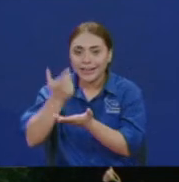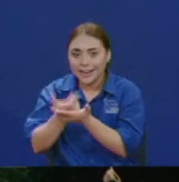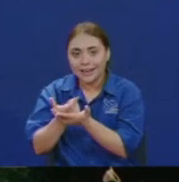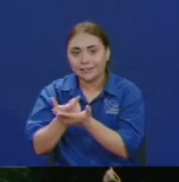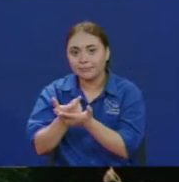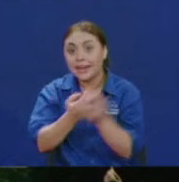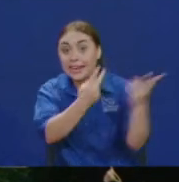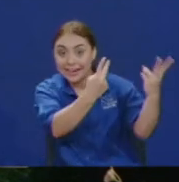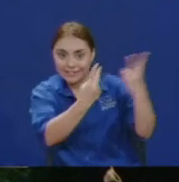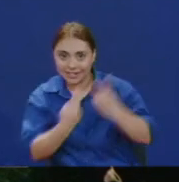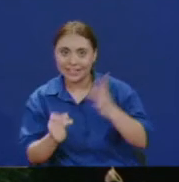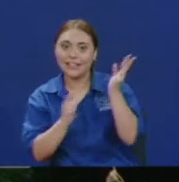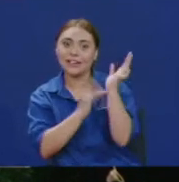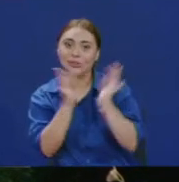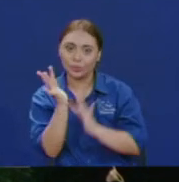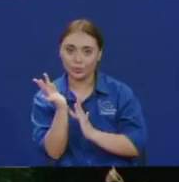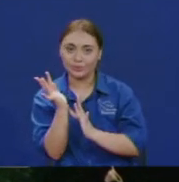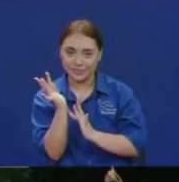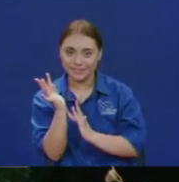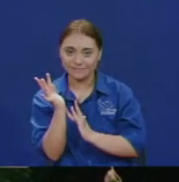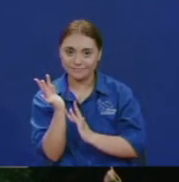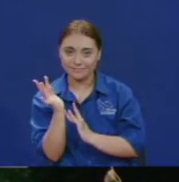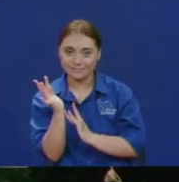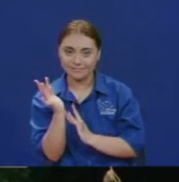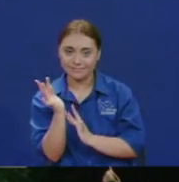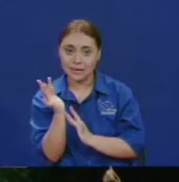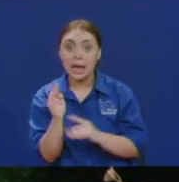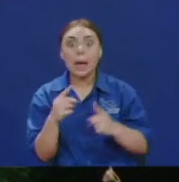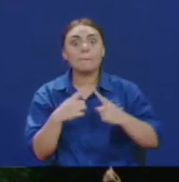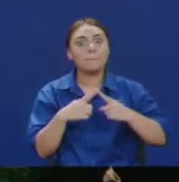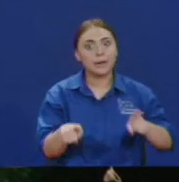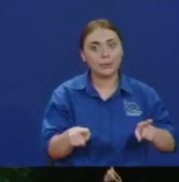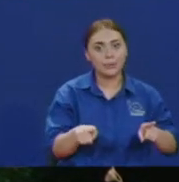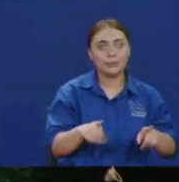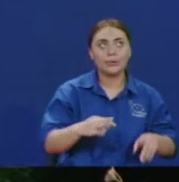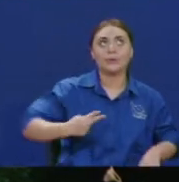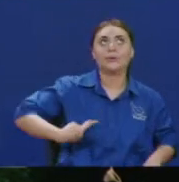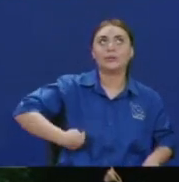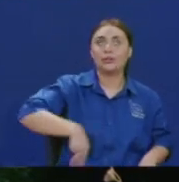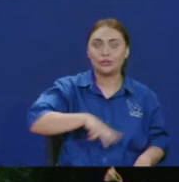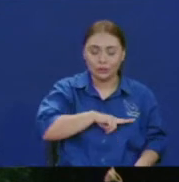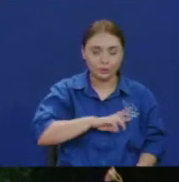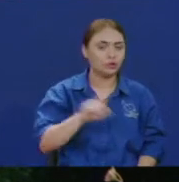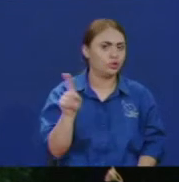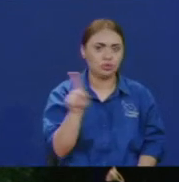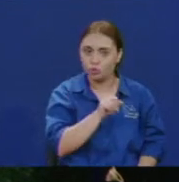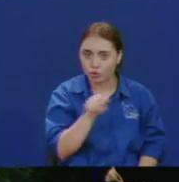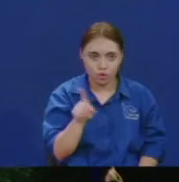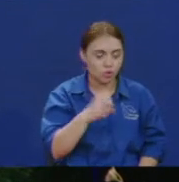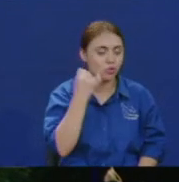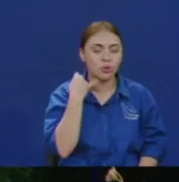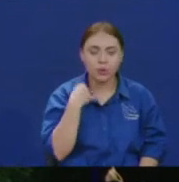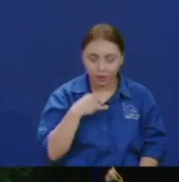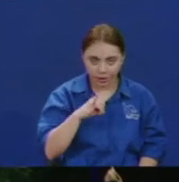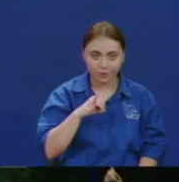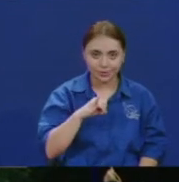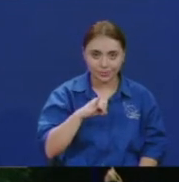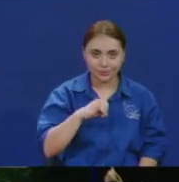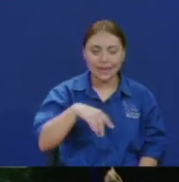Con mucho respeto, se los tendría que decir, si hay algún judío por aquí, le tendría que decir